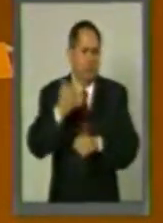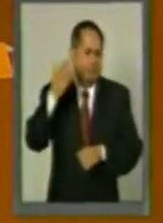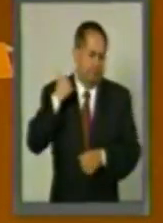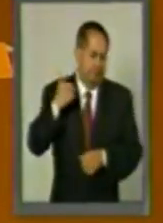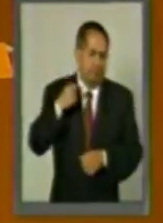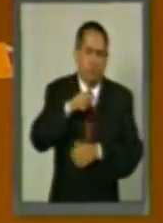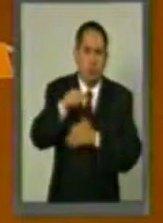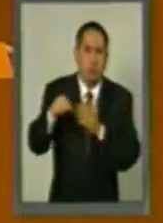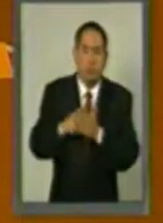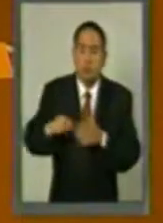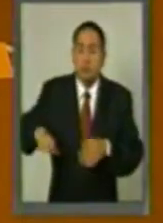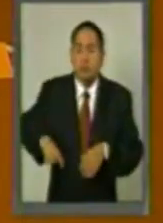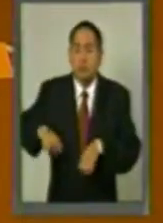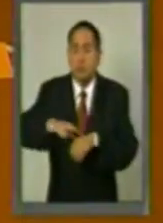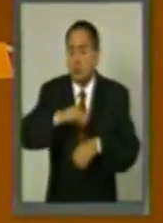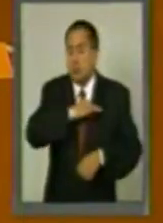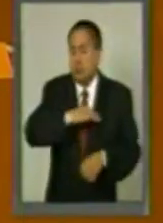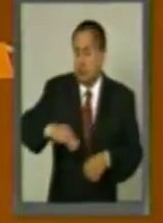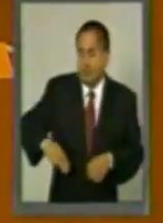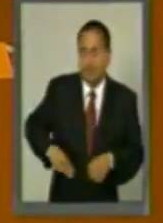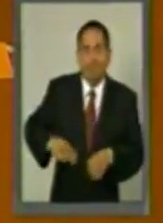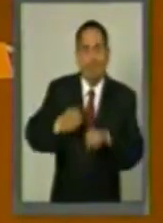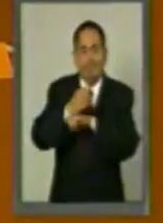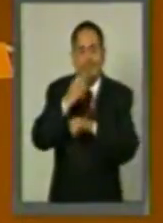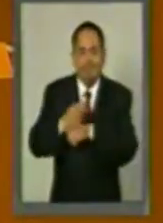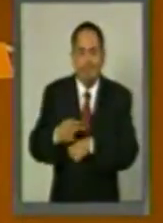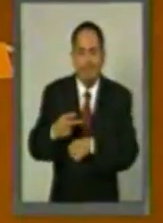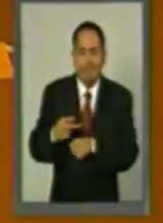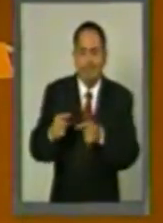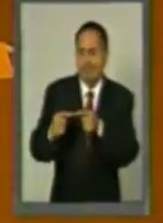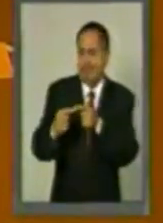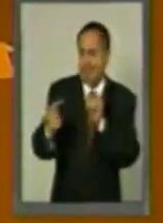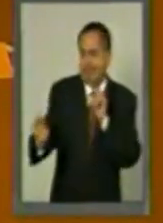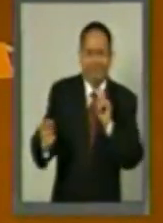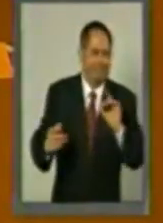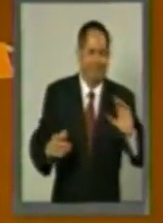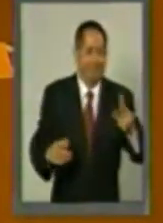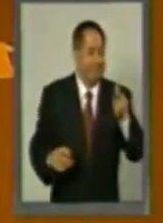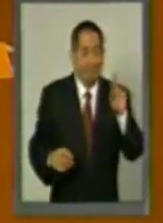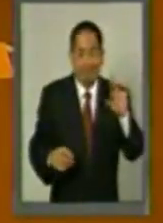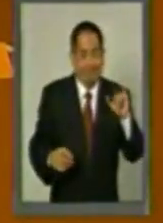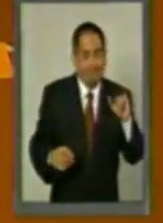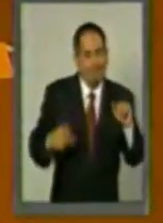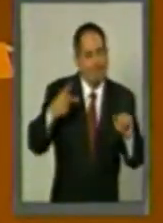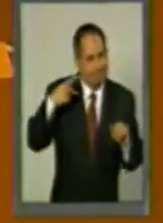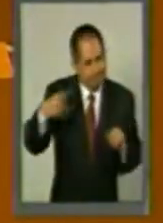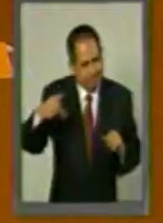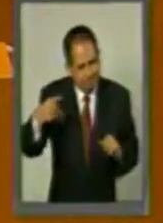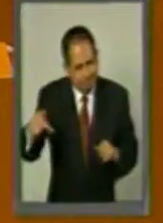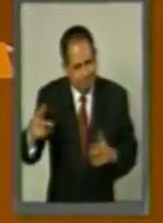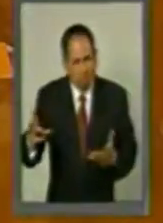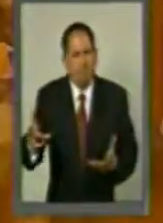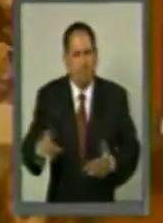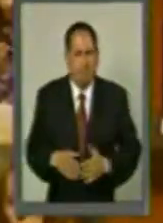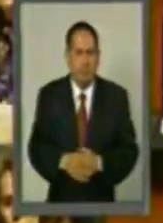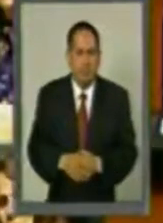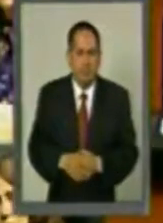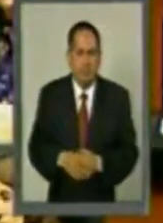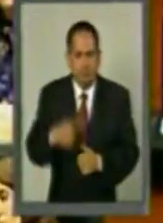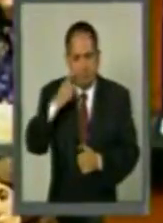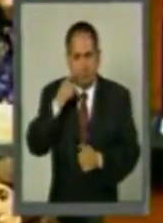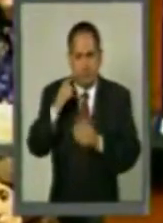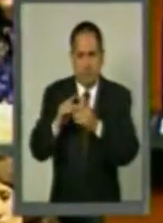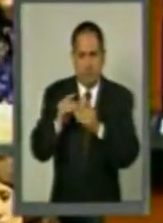en un gobierno municipal y estatal distinto, por cierto, al nuestro. Y si no,